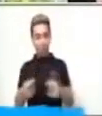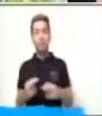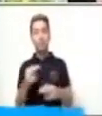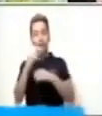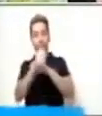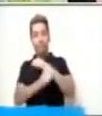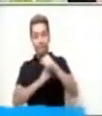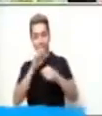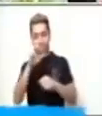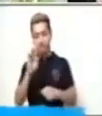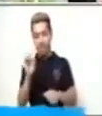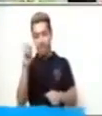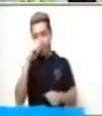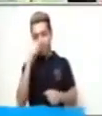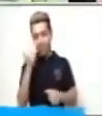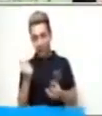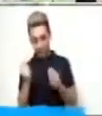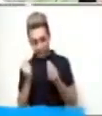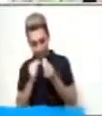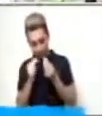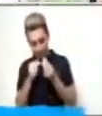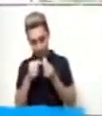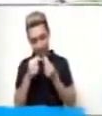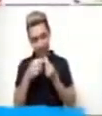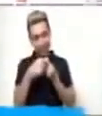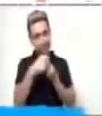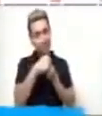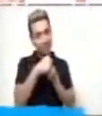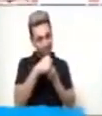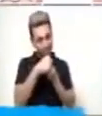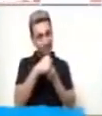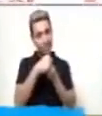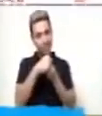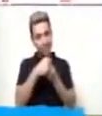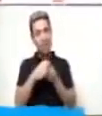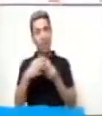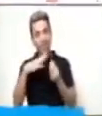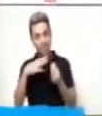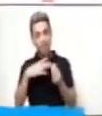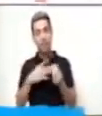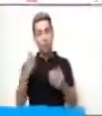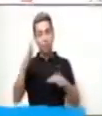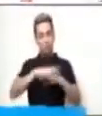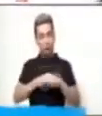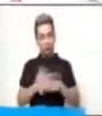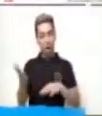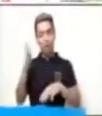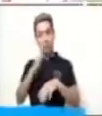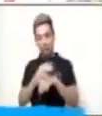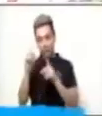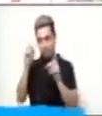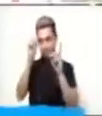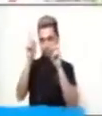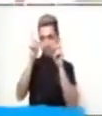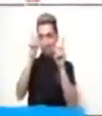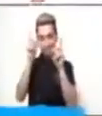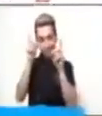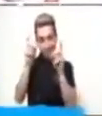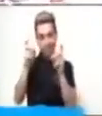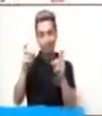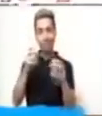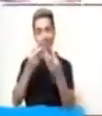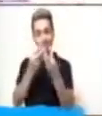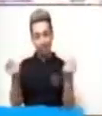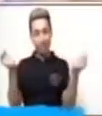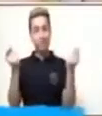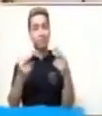la respuesta. Llevamos más acertijos resueltos. Recuerda que un acertijo